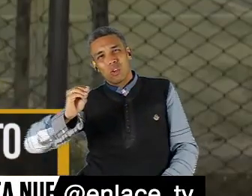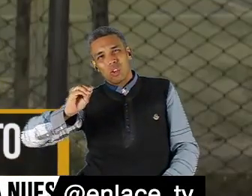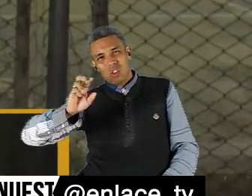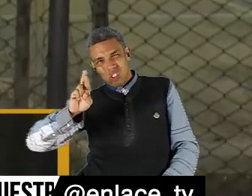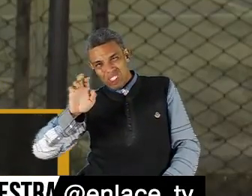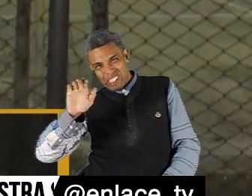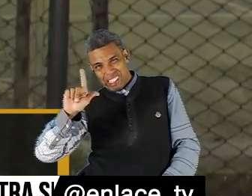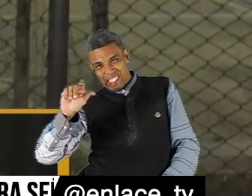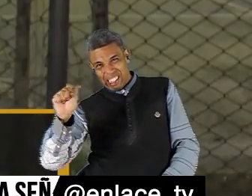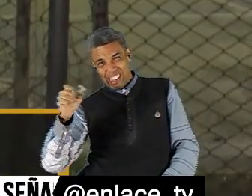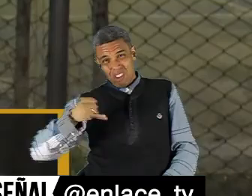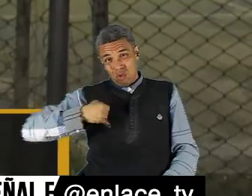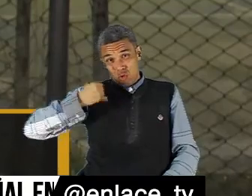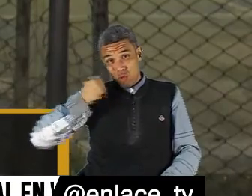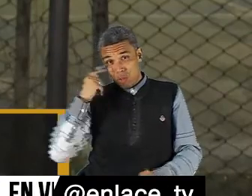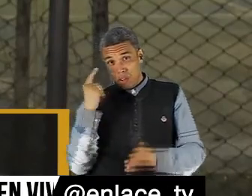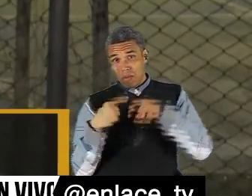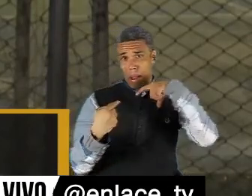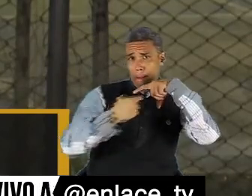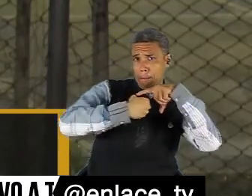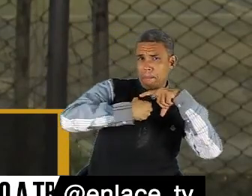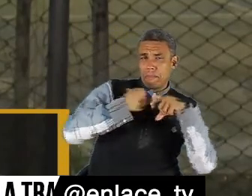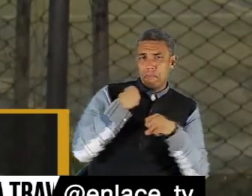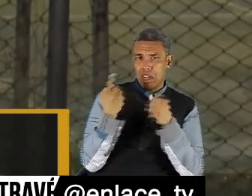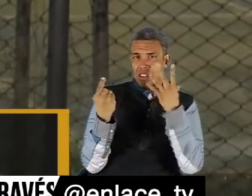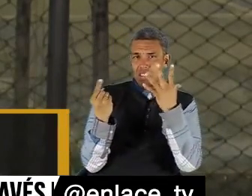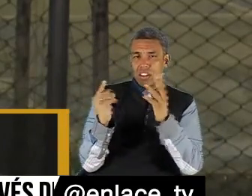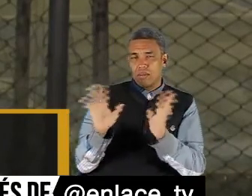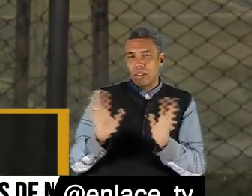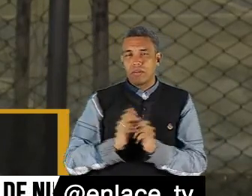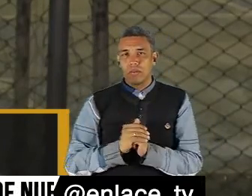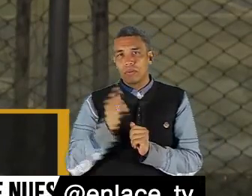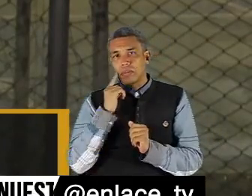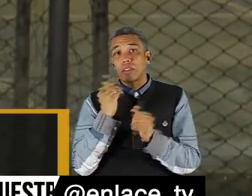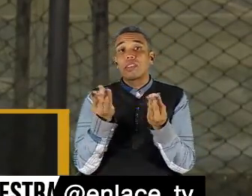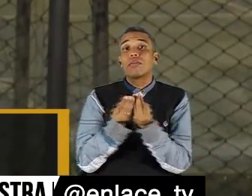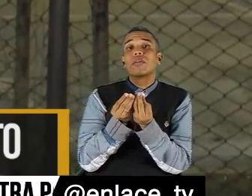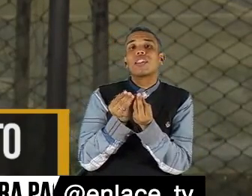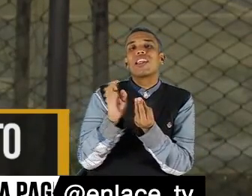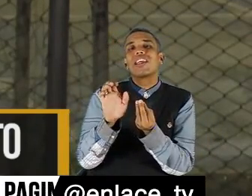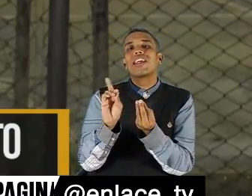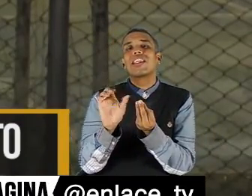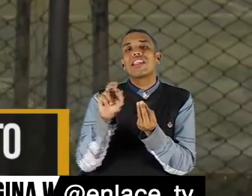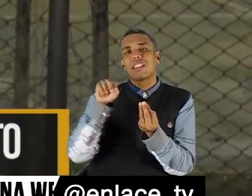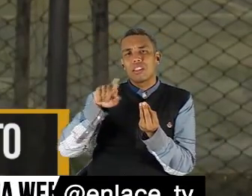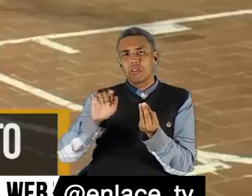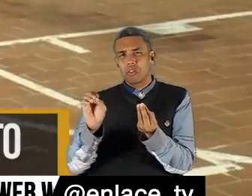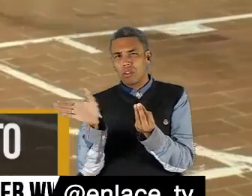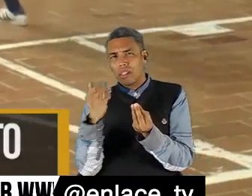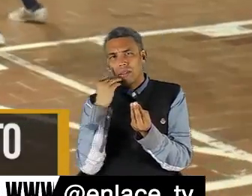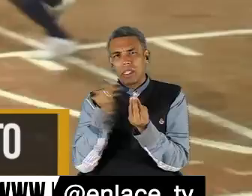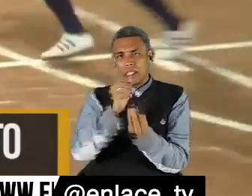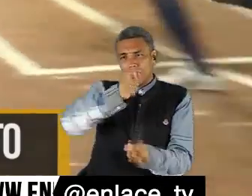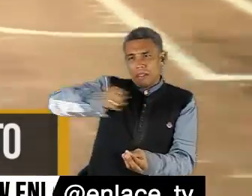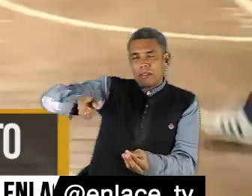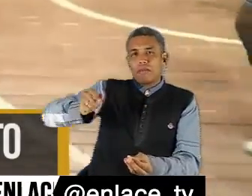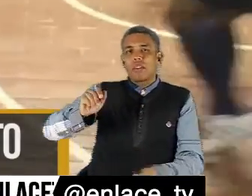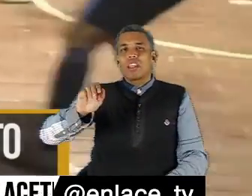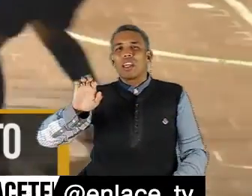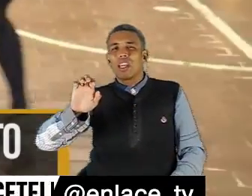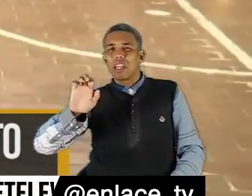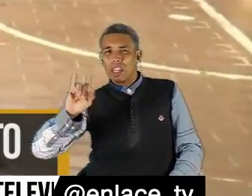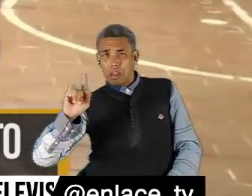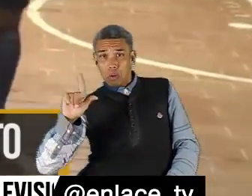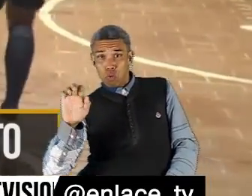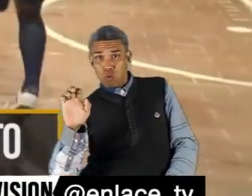como es el combo de Edinson, tiene jugadores como lo es Manuel Florian y lo es Euler García, dos